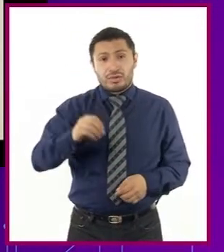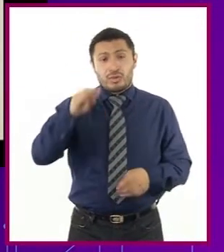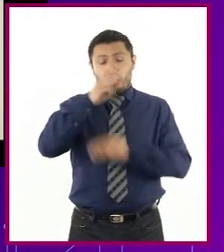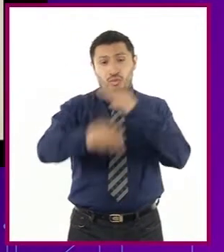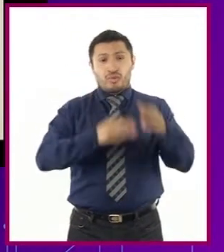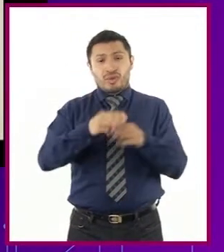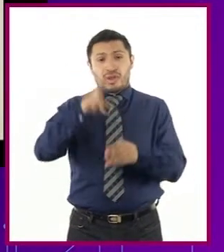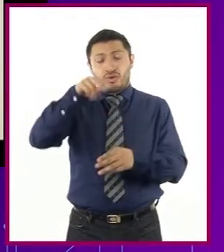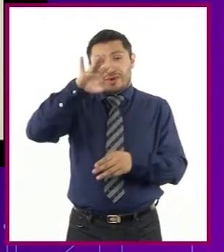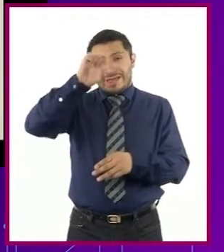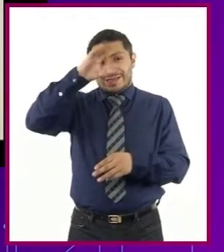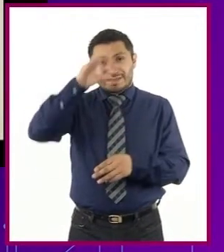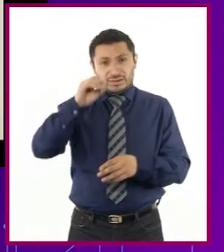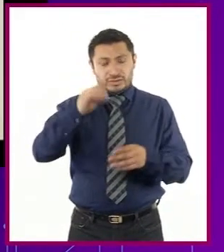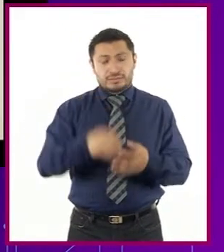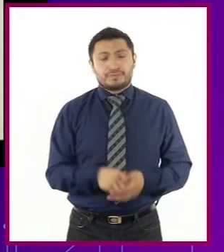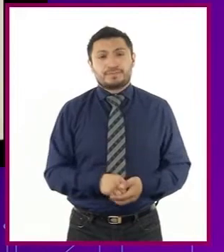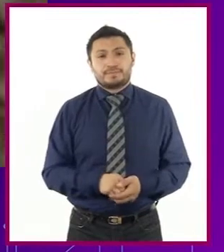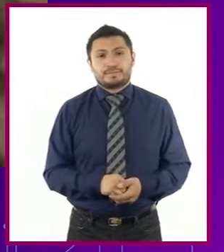UNESCO.